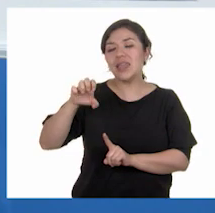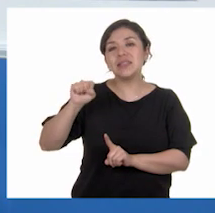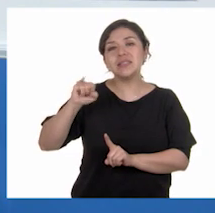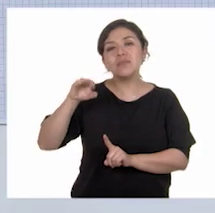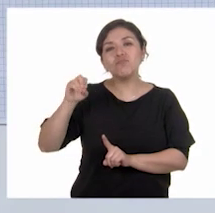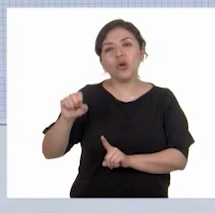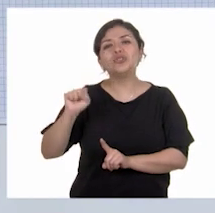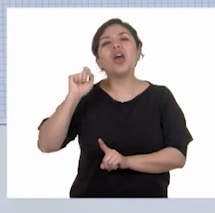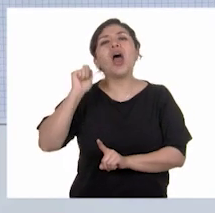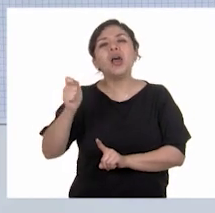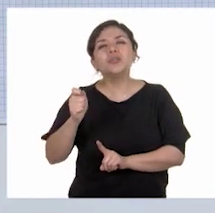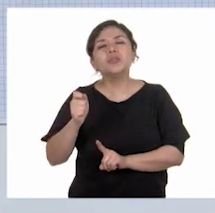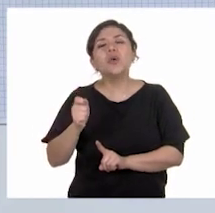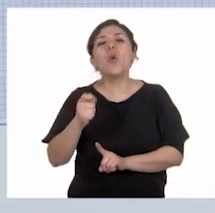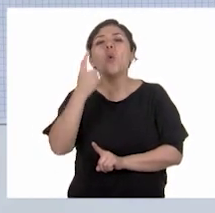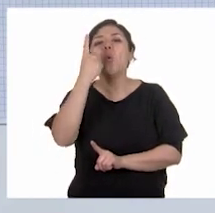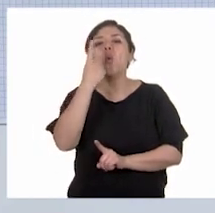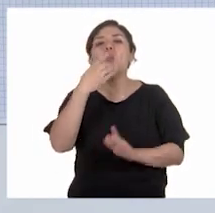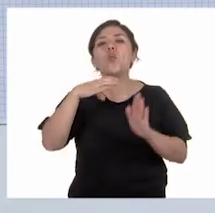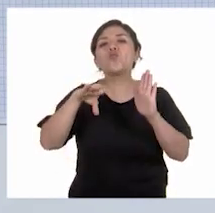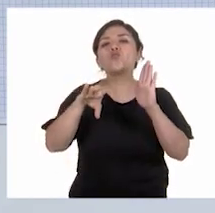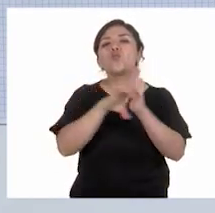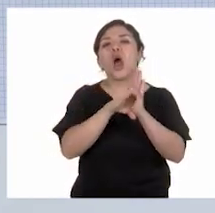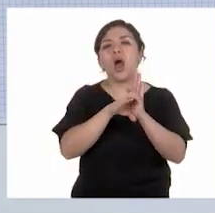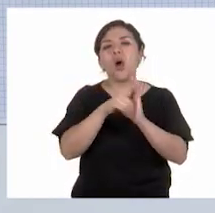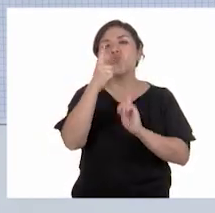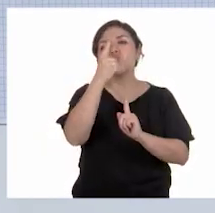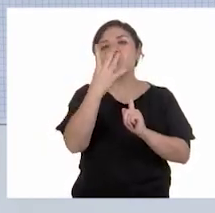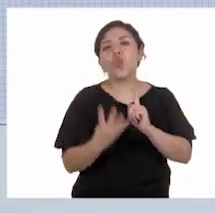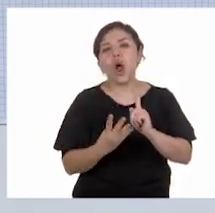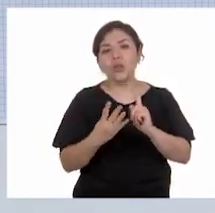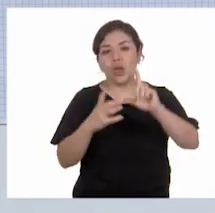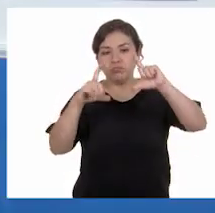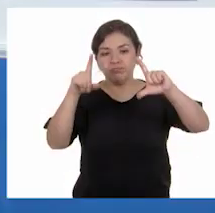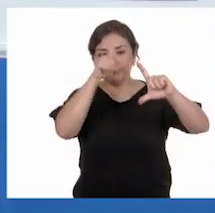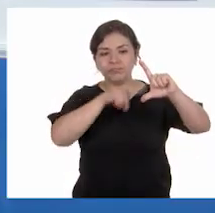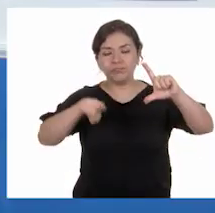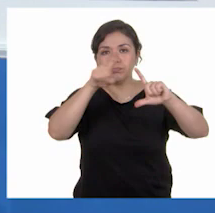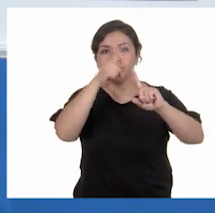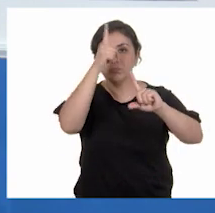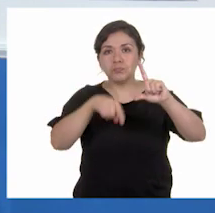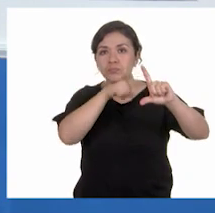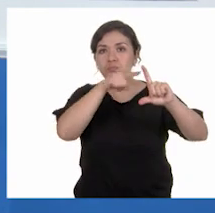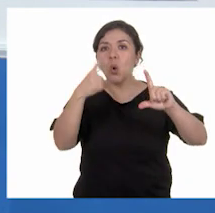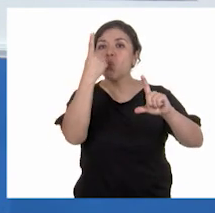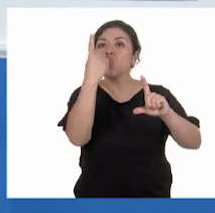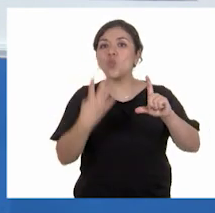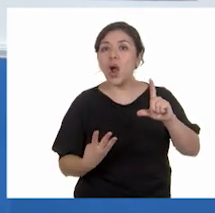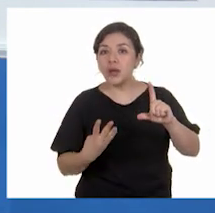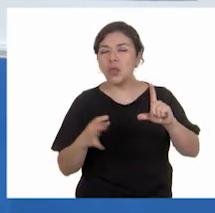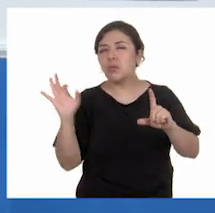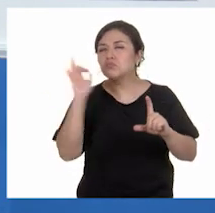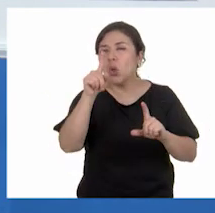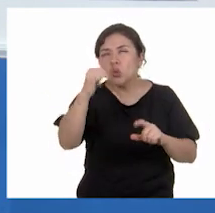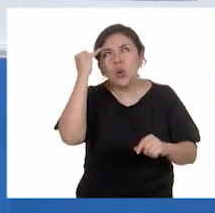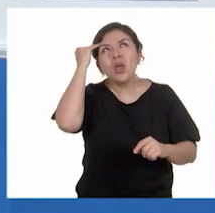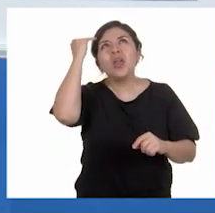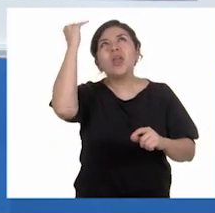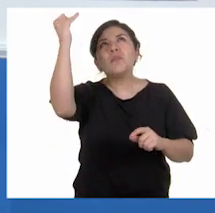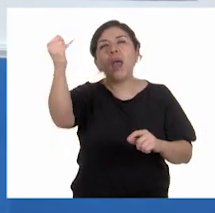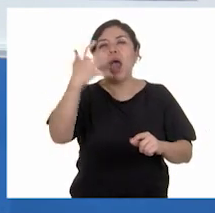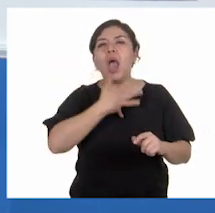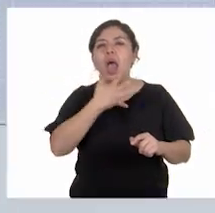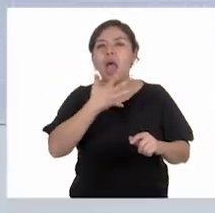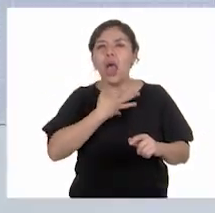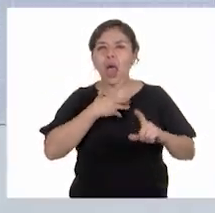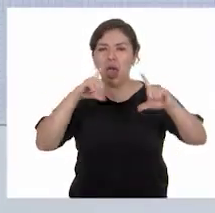decir, una cuarta parte del entero. Por lo tanto, si esto fuera, imaginemos que está